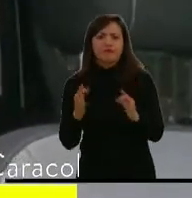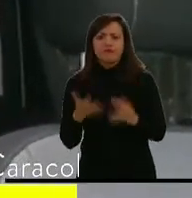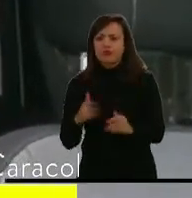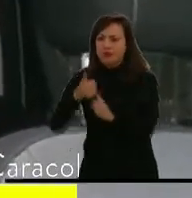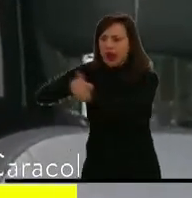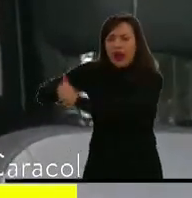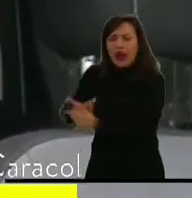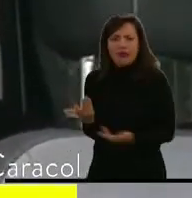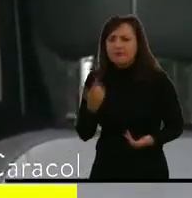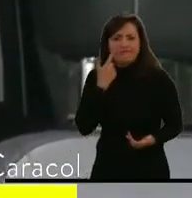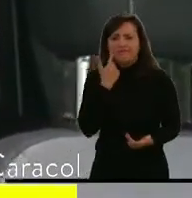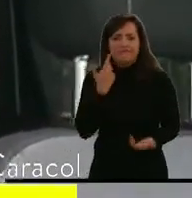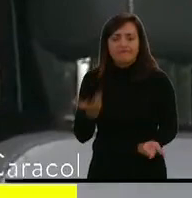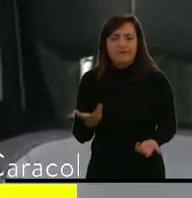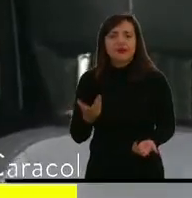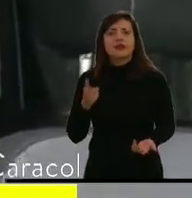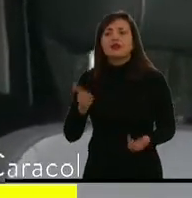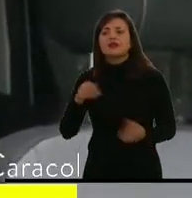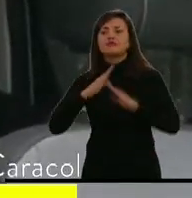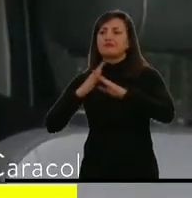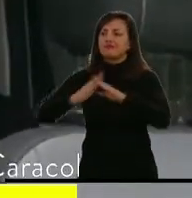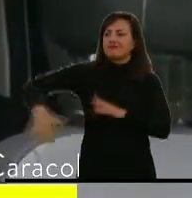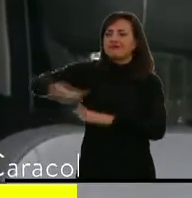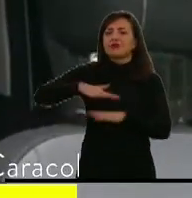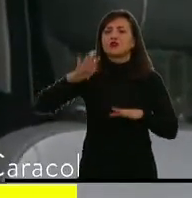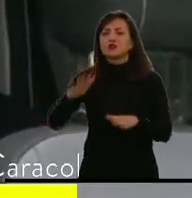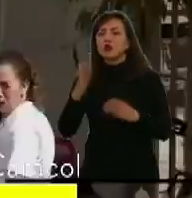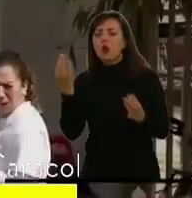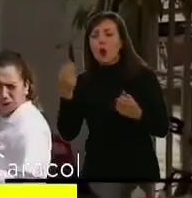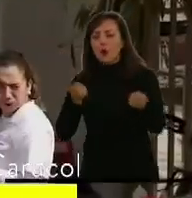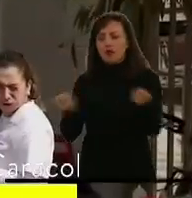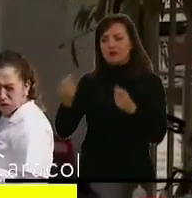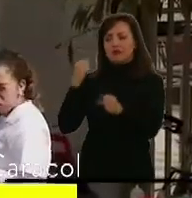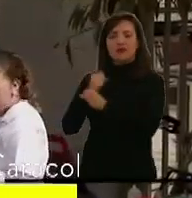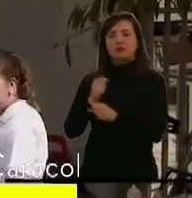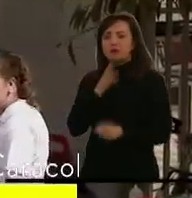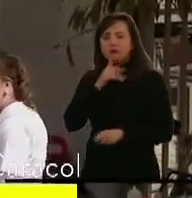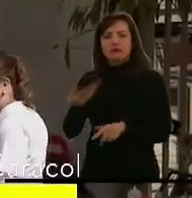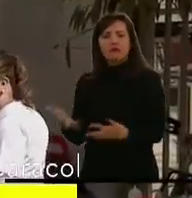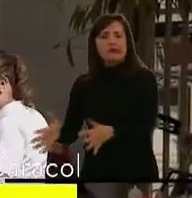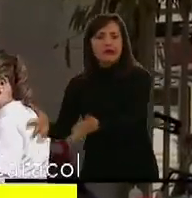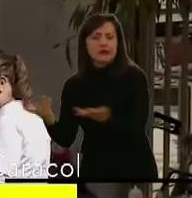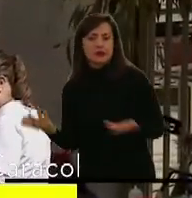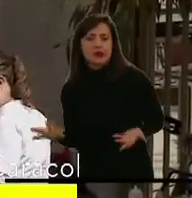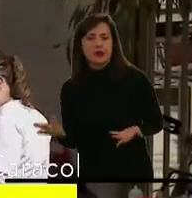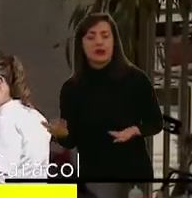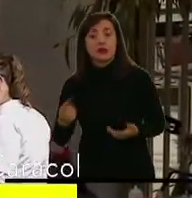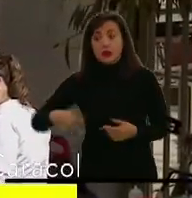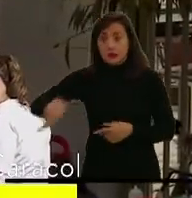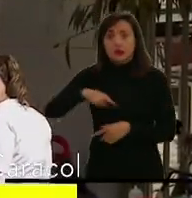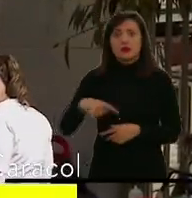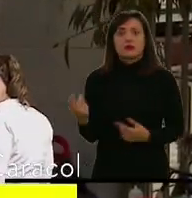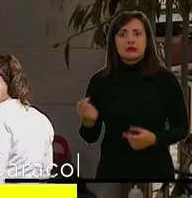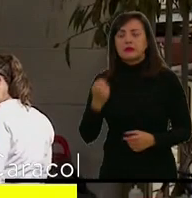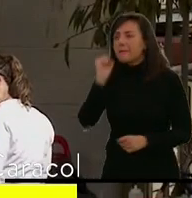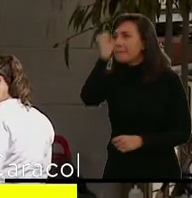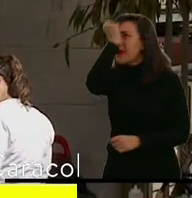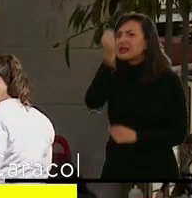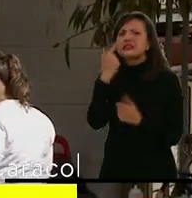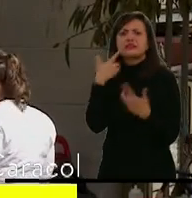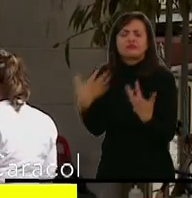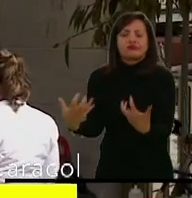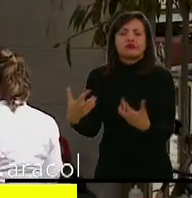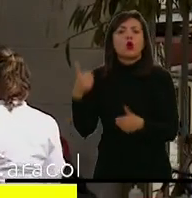personal y los elementos de bioseguridad con los cuales deben trabajar. Estamos poniendo en riesgo el principal